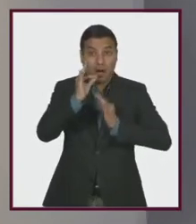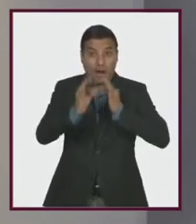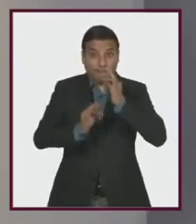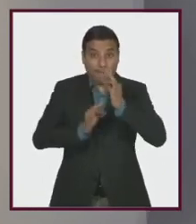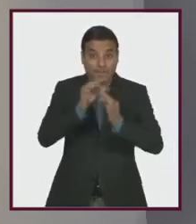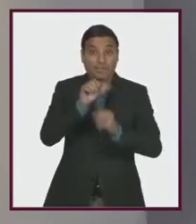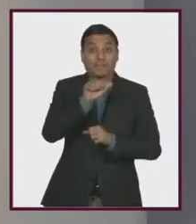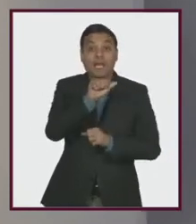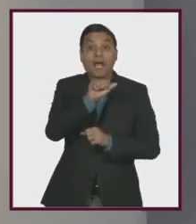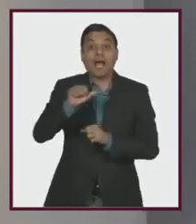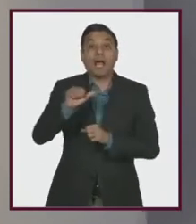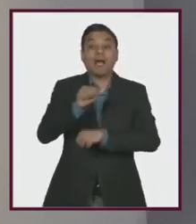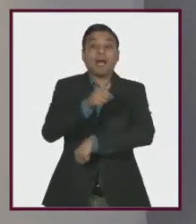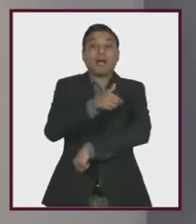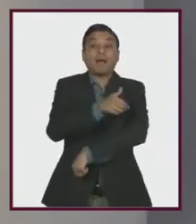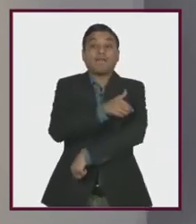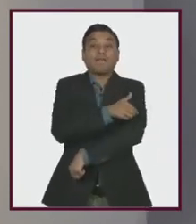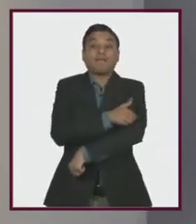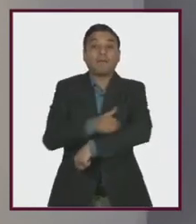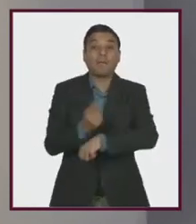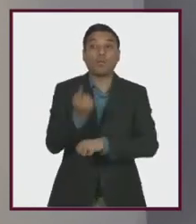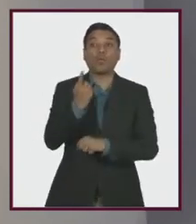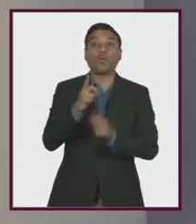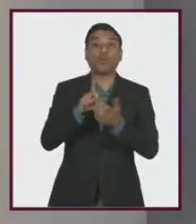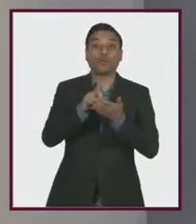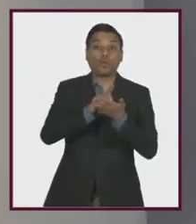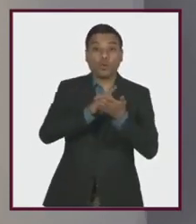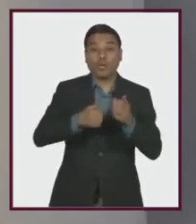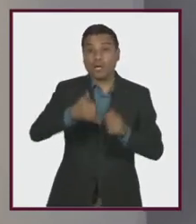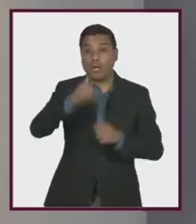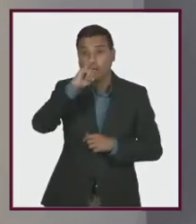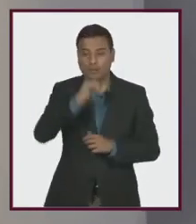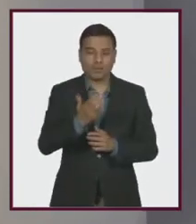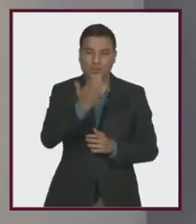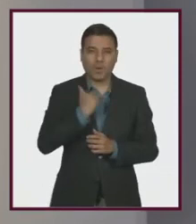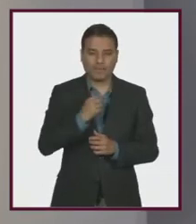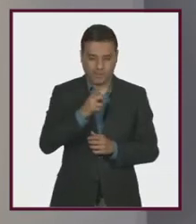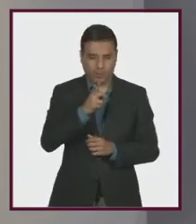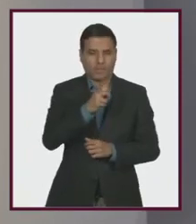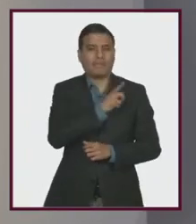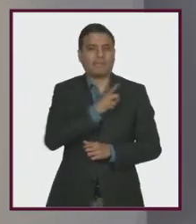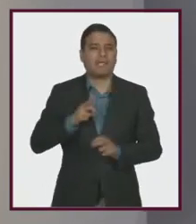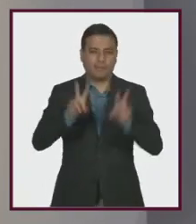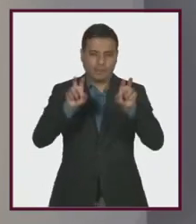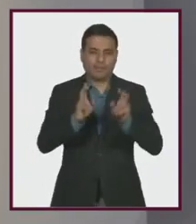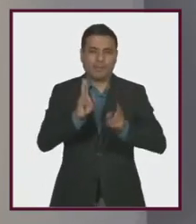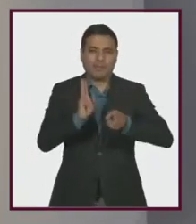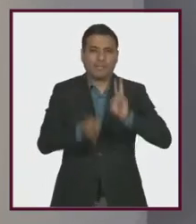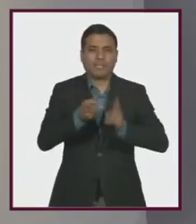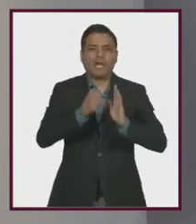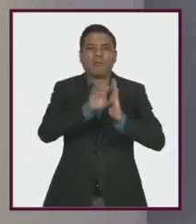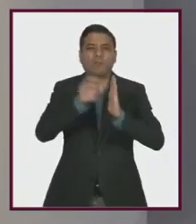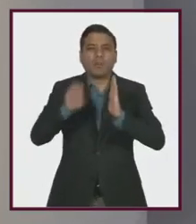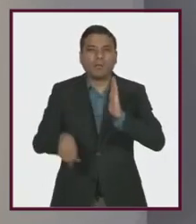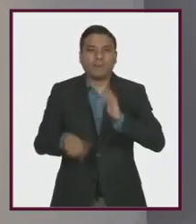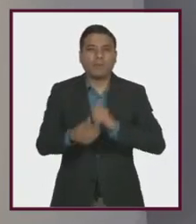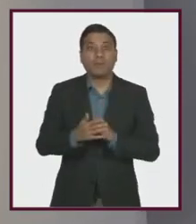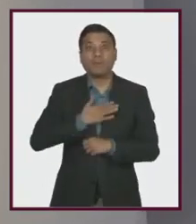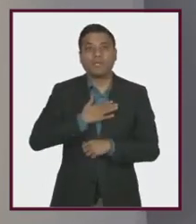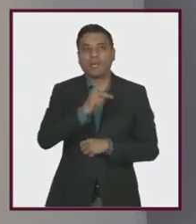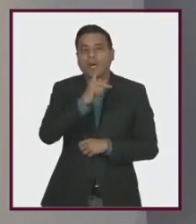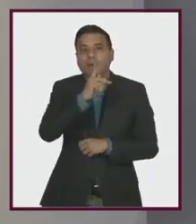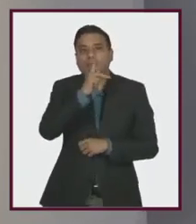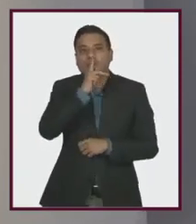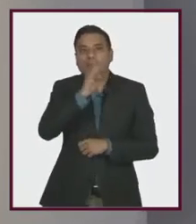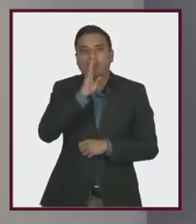tienen familiares, pero también es algo de lo que tenemos que hablar, ¿no? O sea, ¿qué hacer cuando soy hija o hijo de una persona